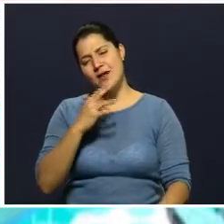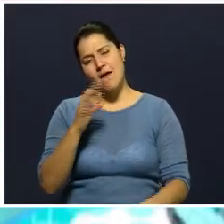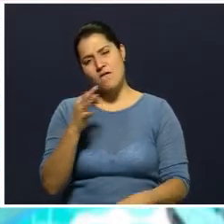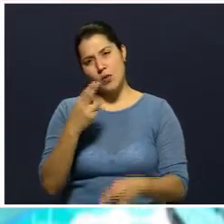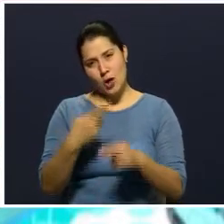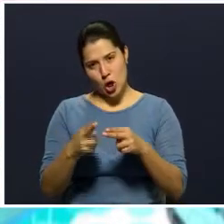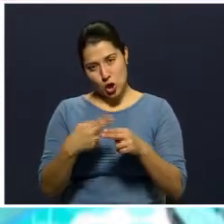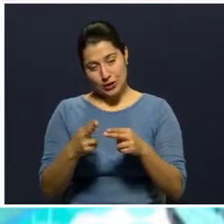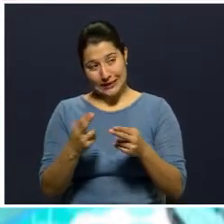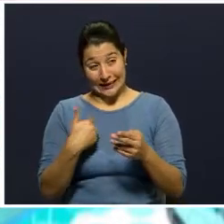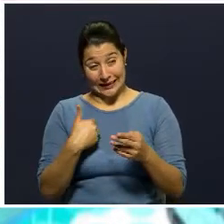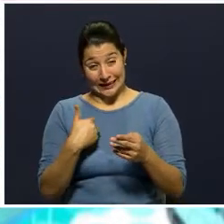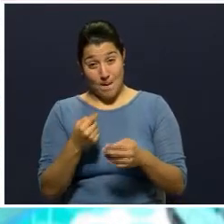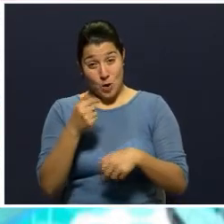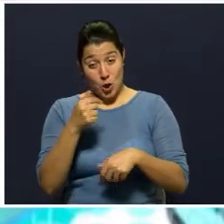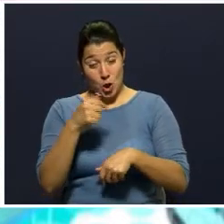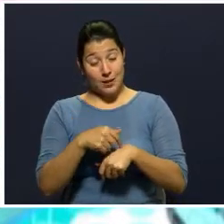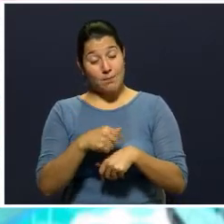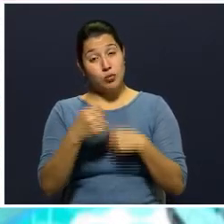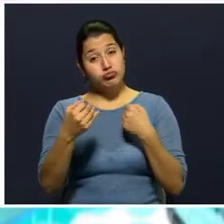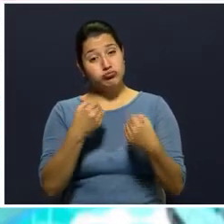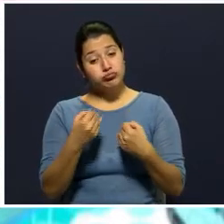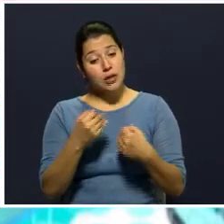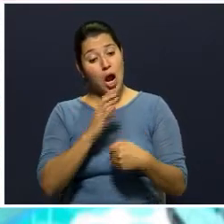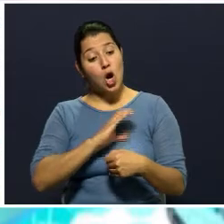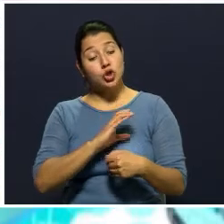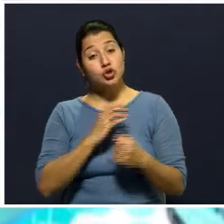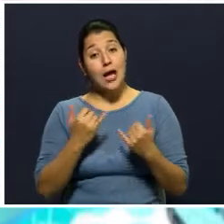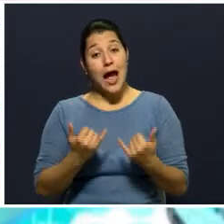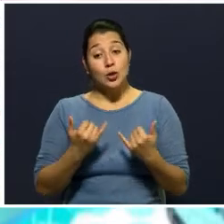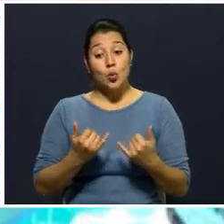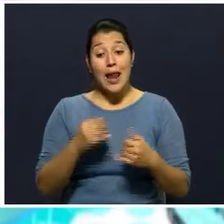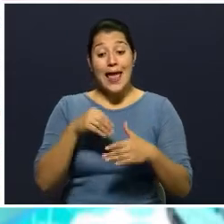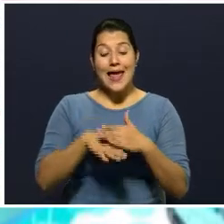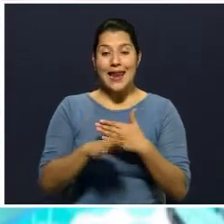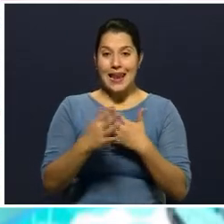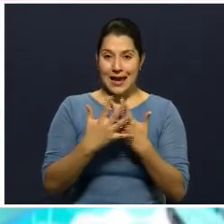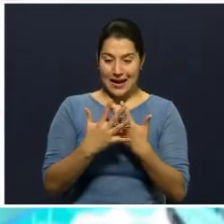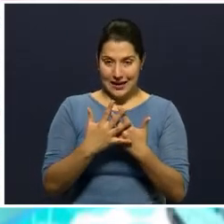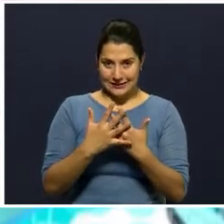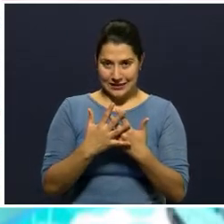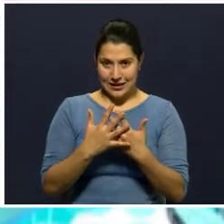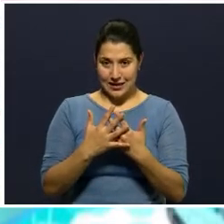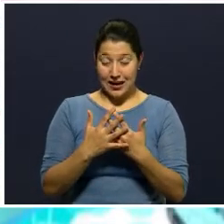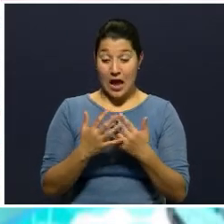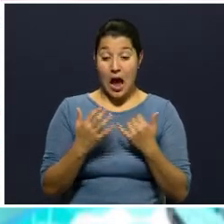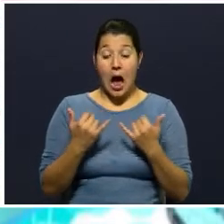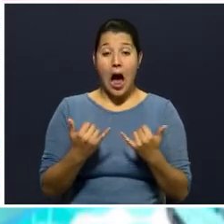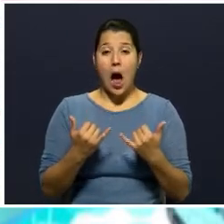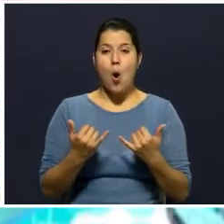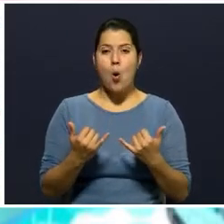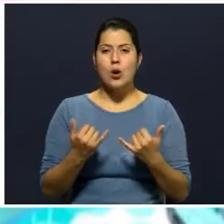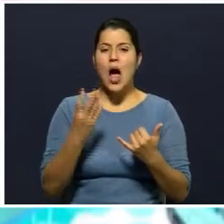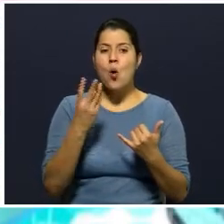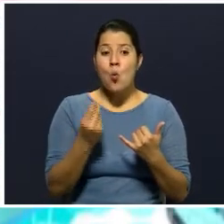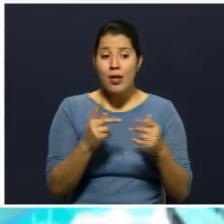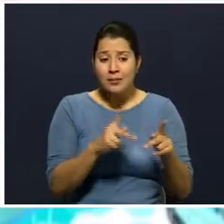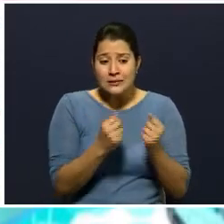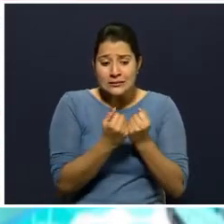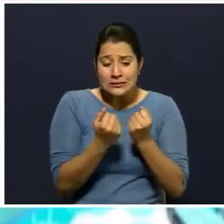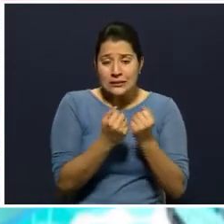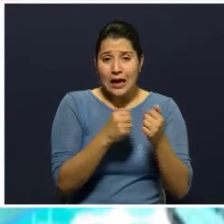nos queda ya poquito tiempo, de las condiciones actuales del sistema penitenciario. ¿Cuál es hoy el nivel de